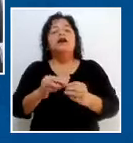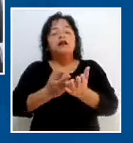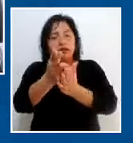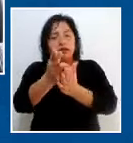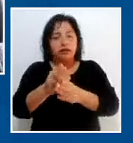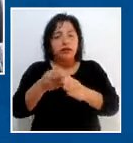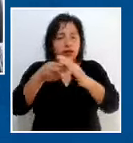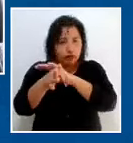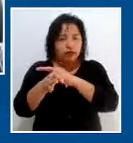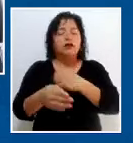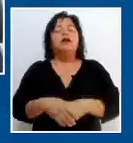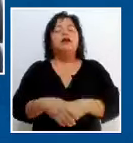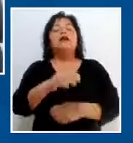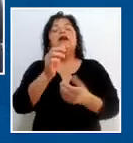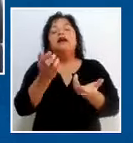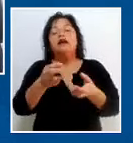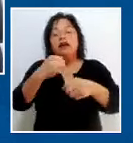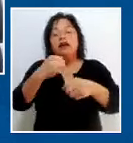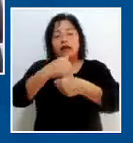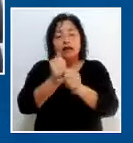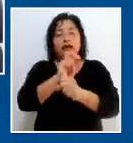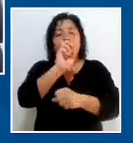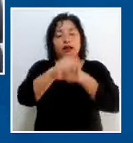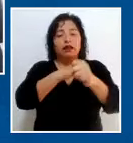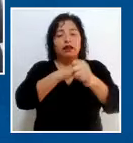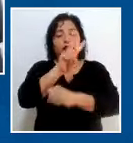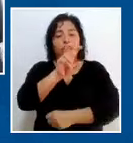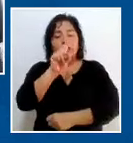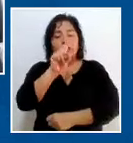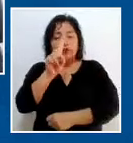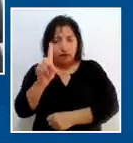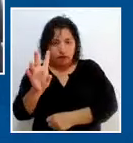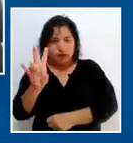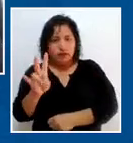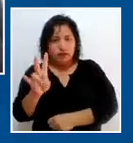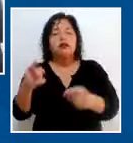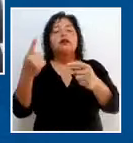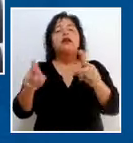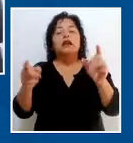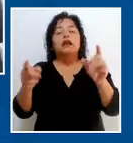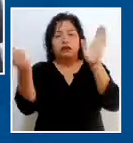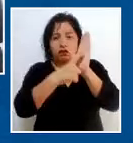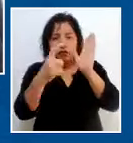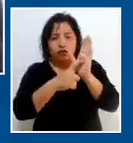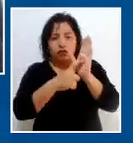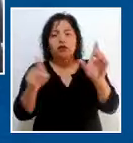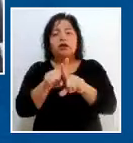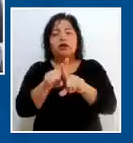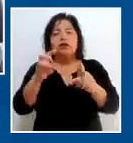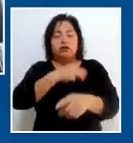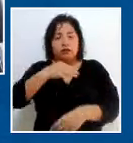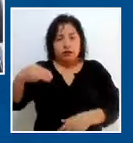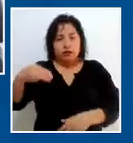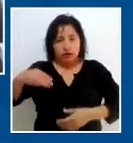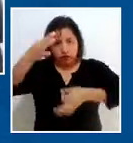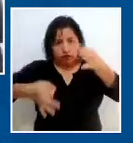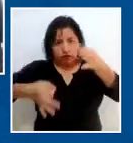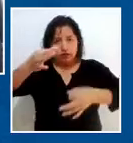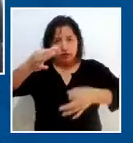legislativo 1353 y que también pertenece o está adscrita al Ministerio de Justicia y Derechos